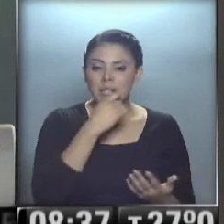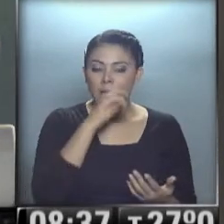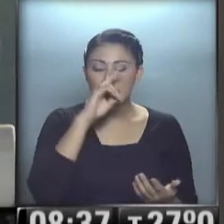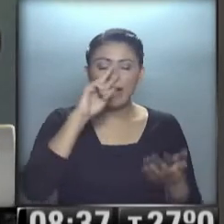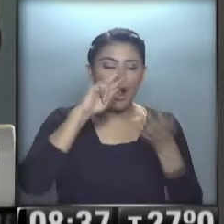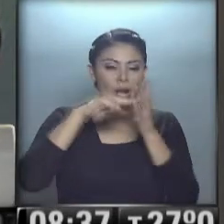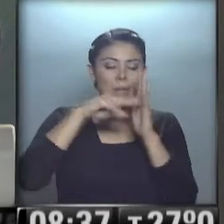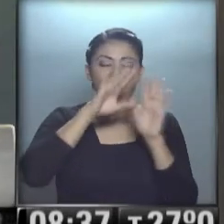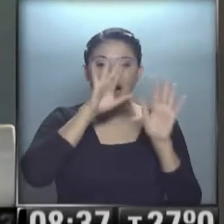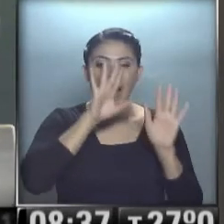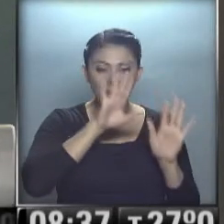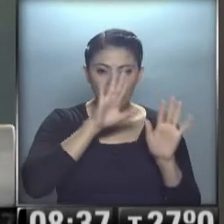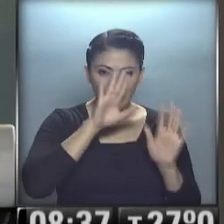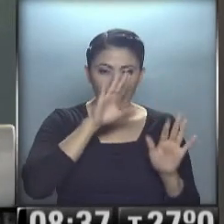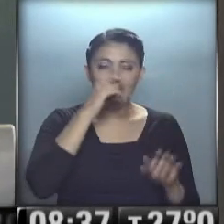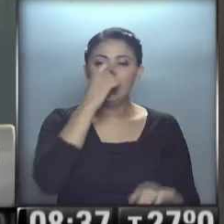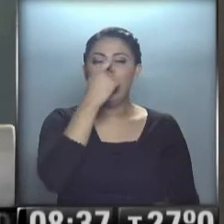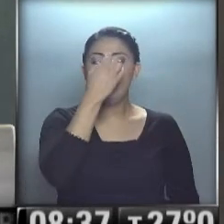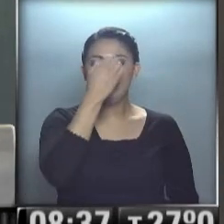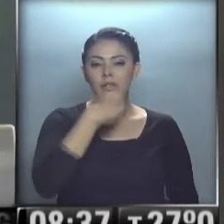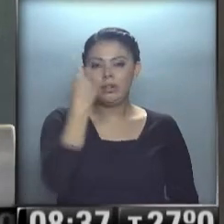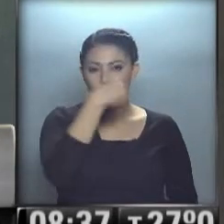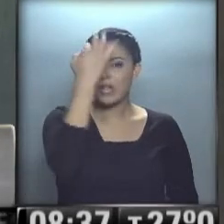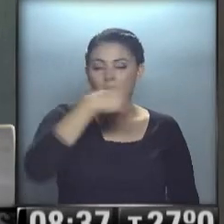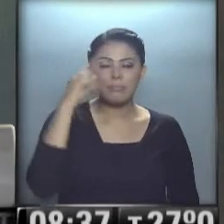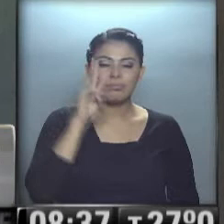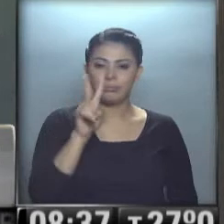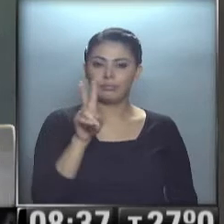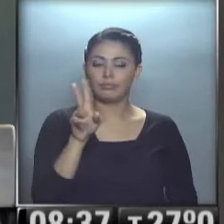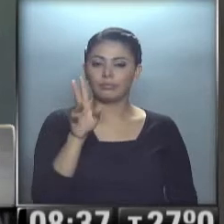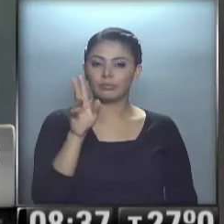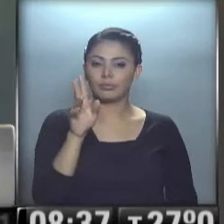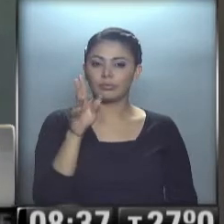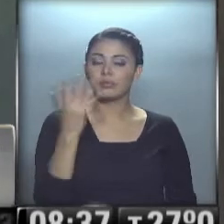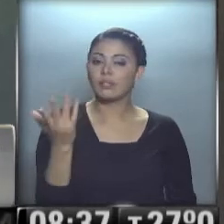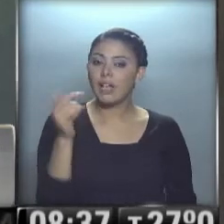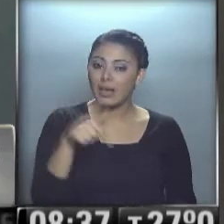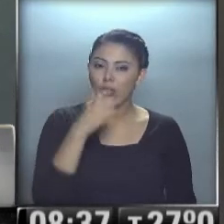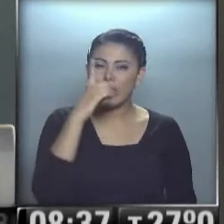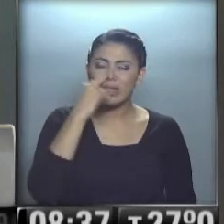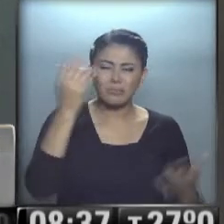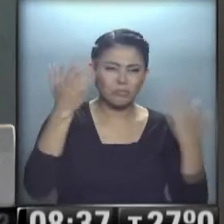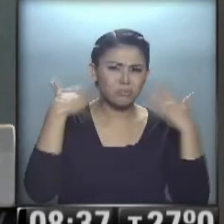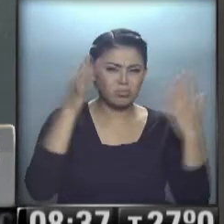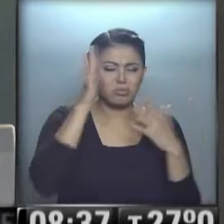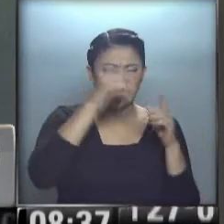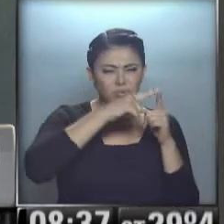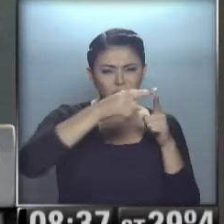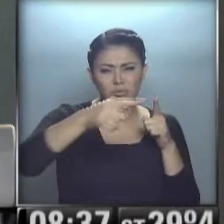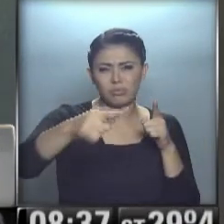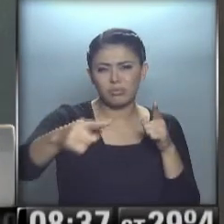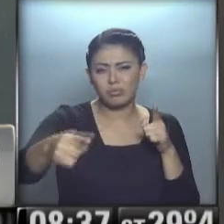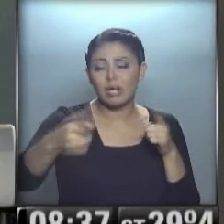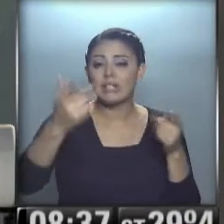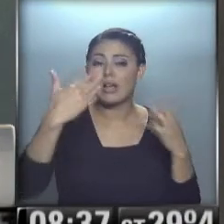problema de esta magnitud, lo que objetivamente nosotros observamos es que es una ola de calor muy extendida, con